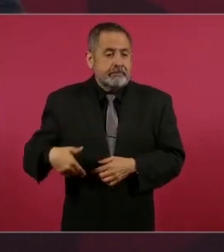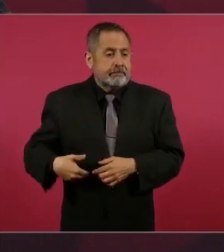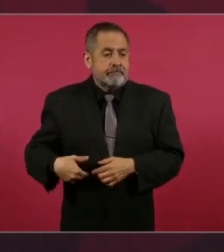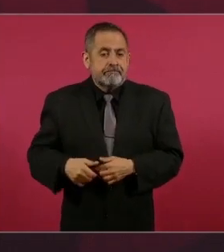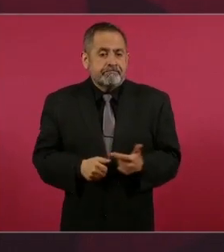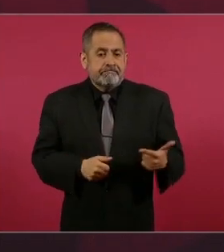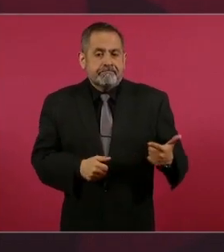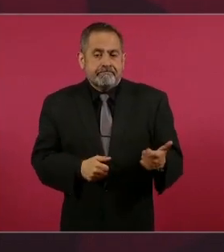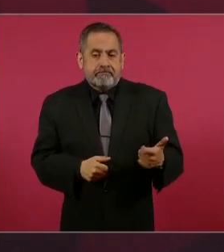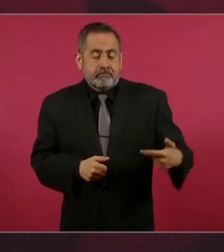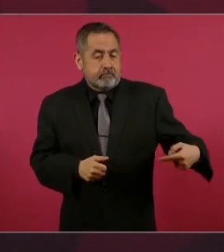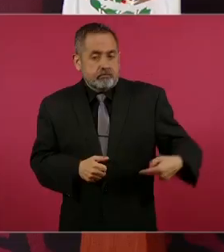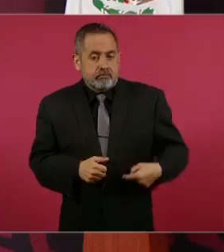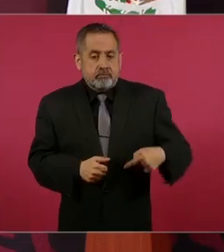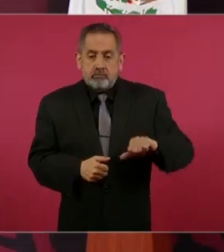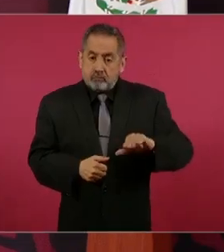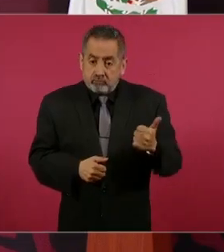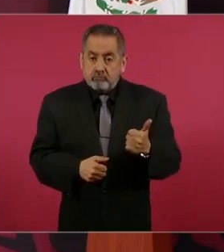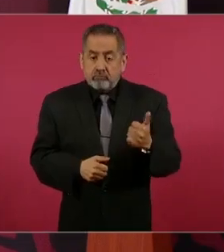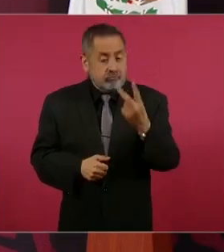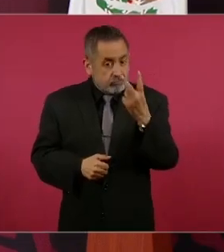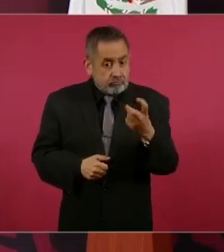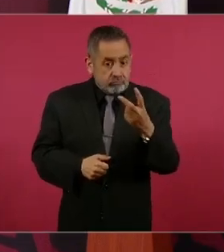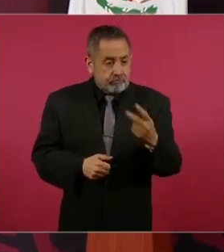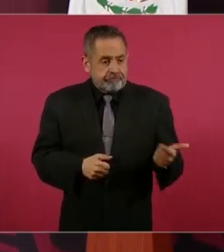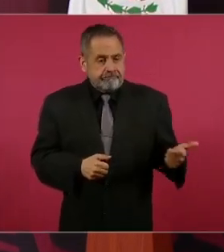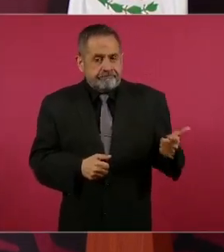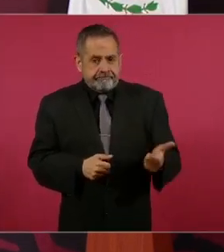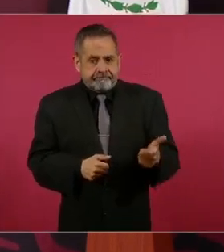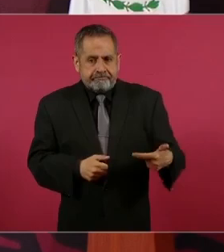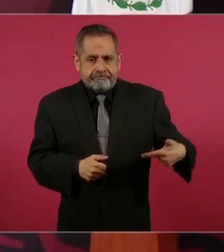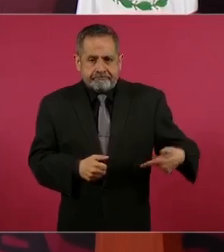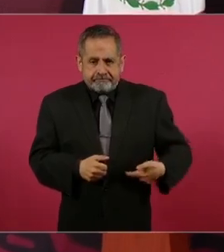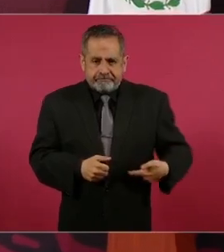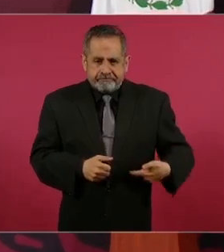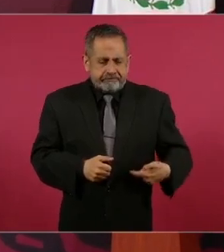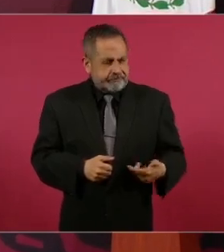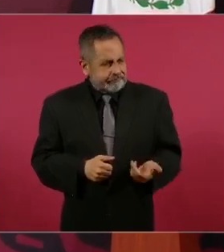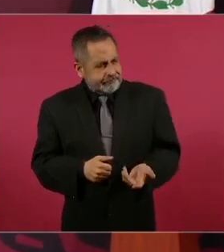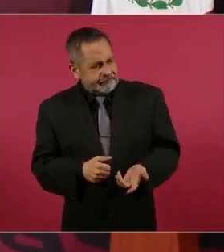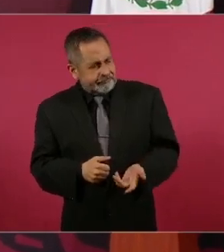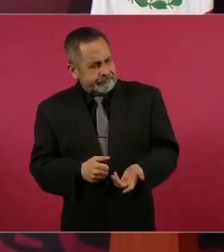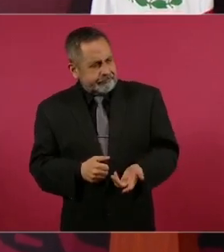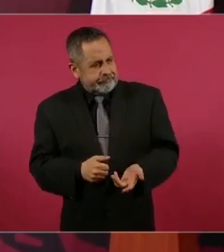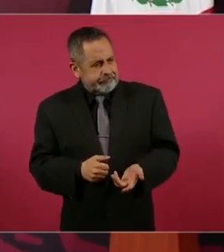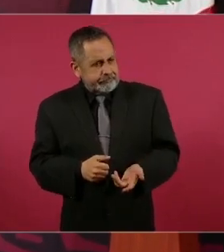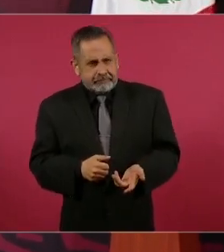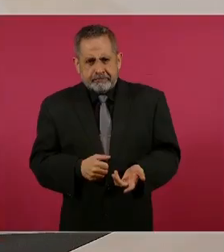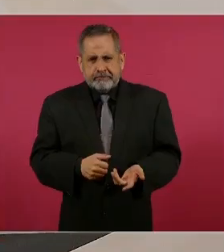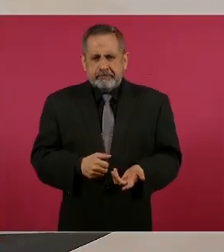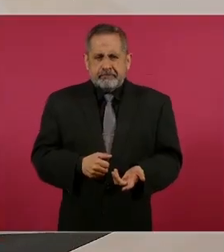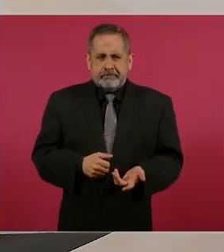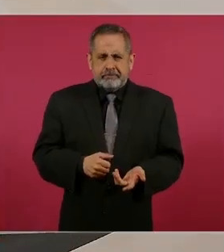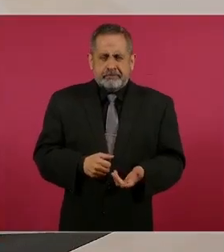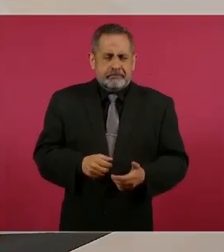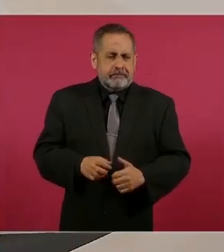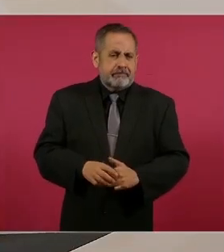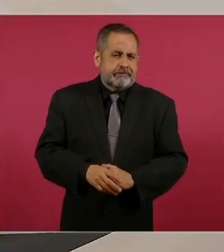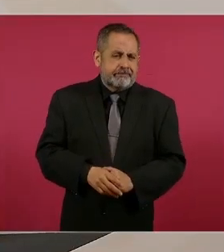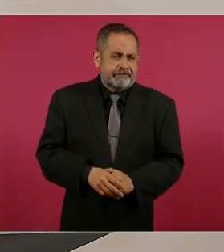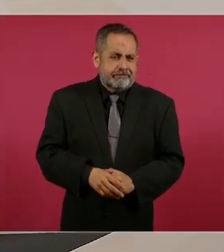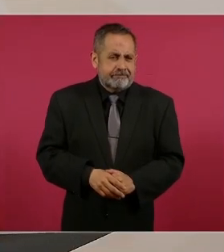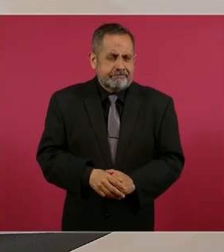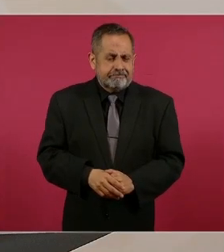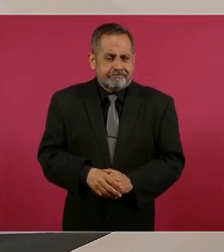Entonces, ¿cómo empiezan